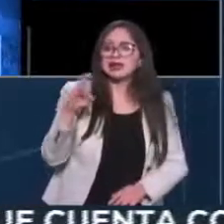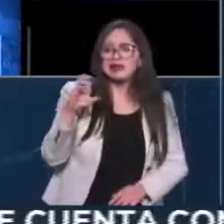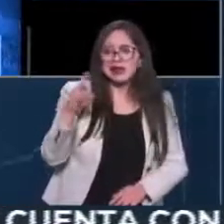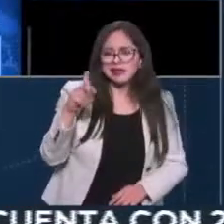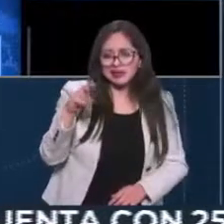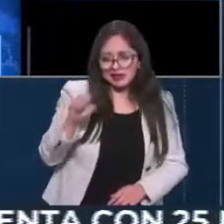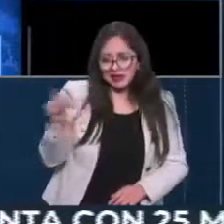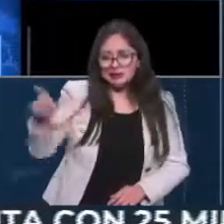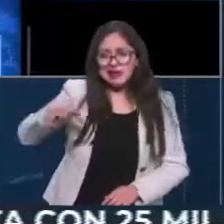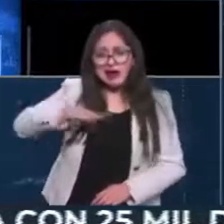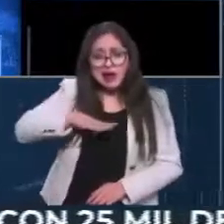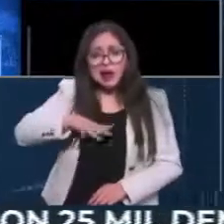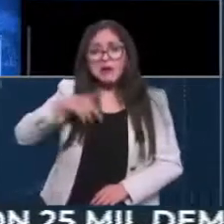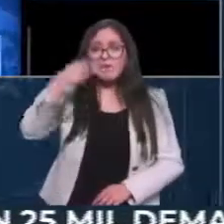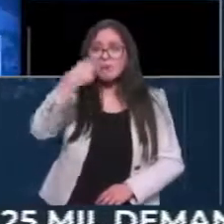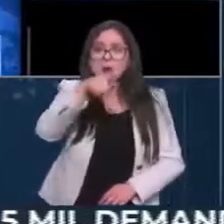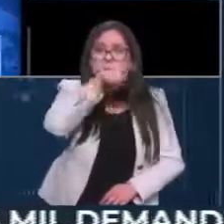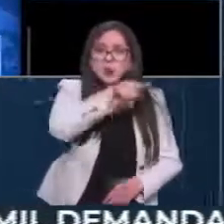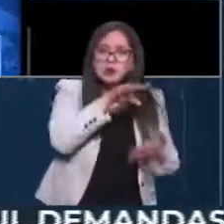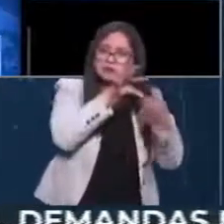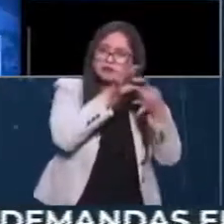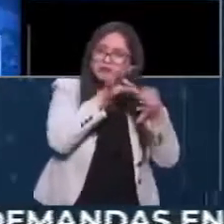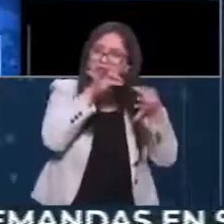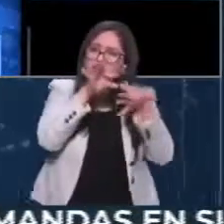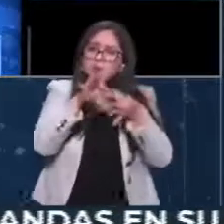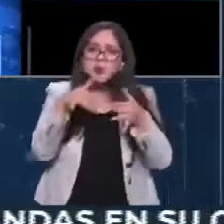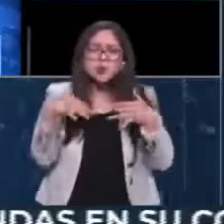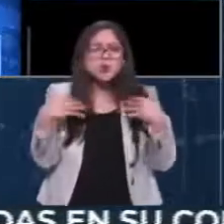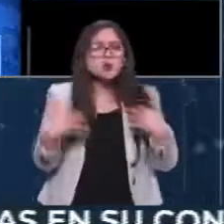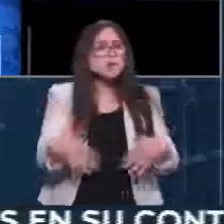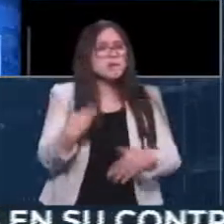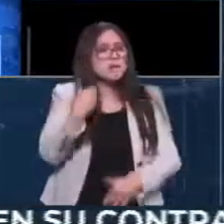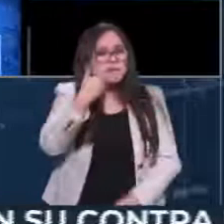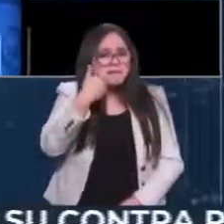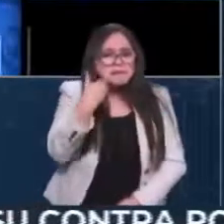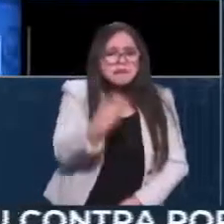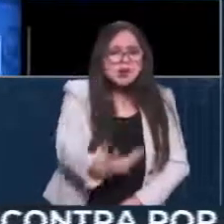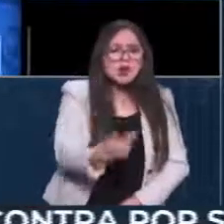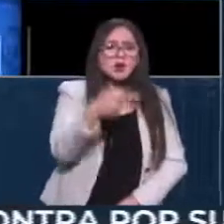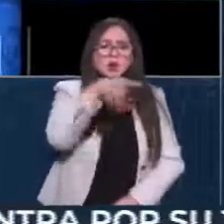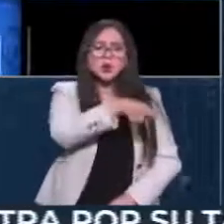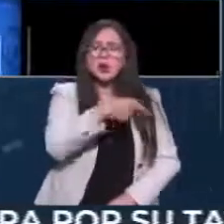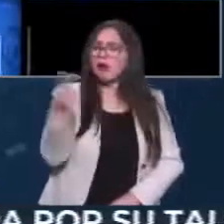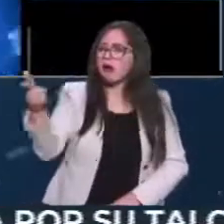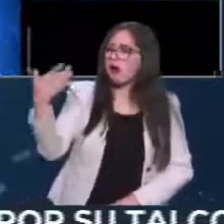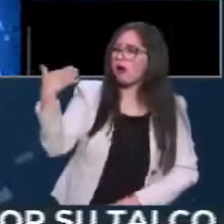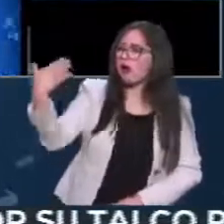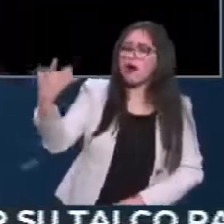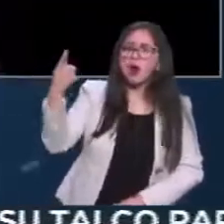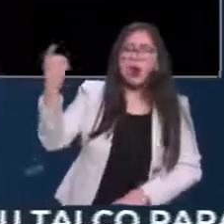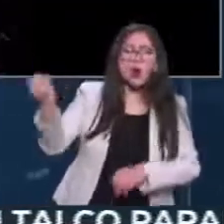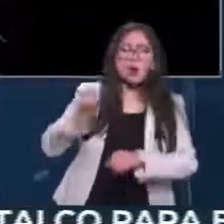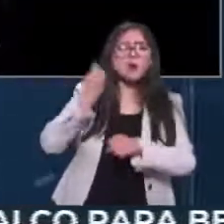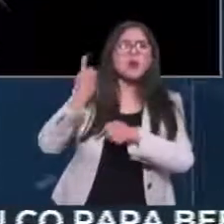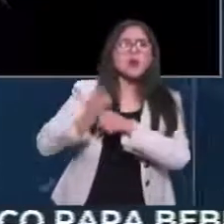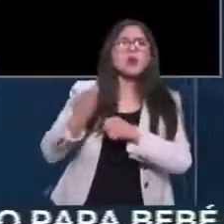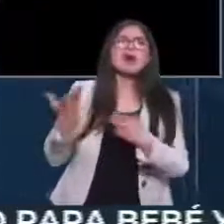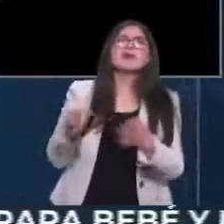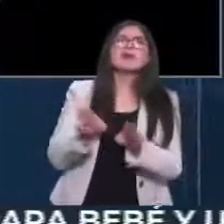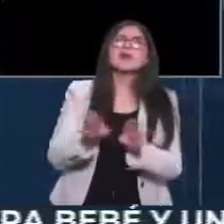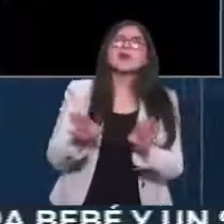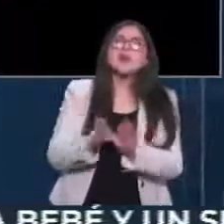ahora pues dibujas muy muy bien, en donde pues no le otorgas ningún crédito o ninguna posibilidad